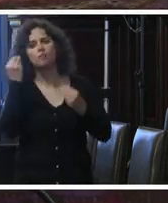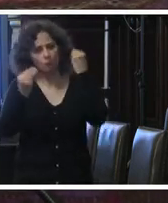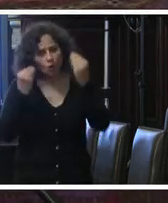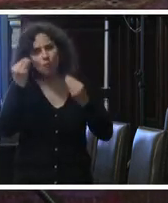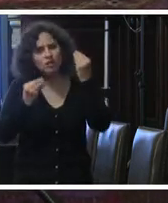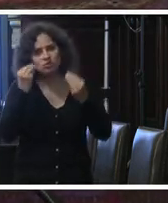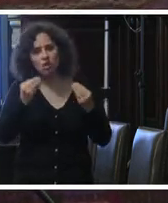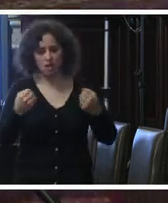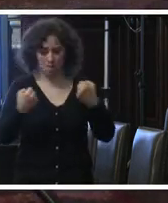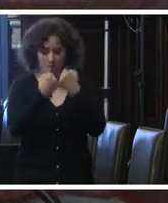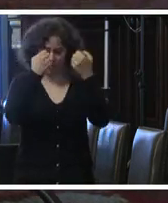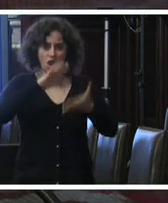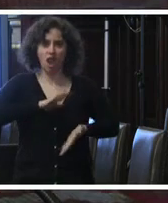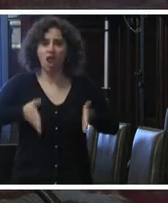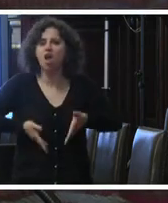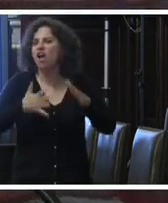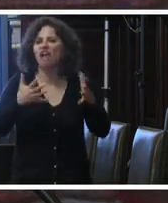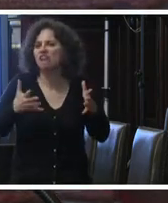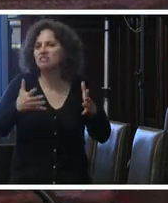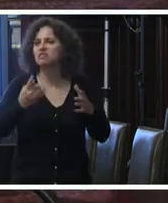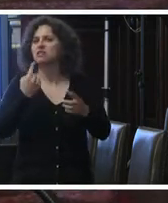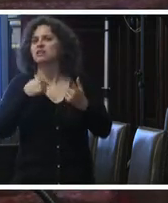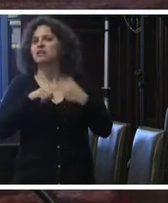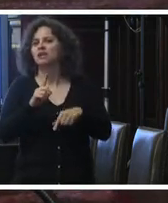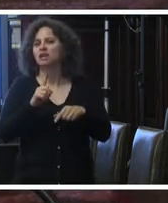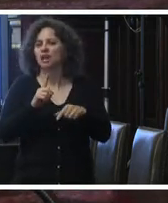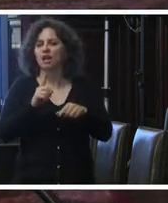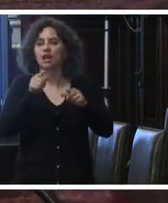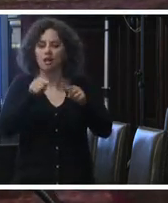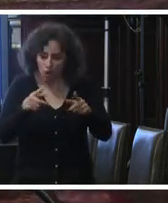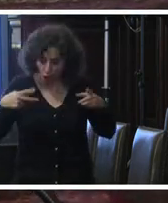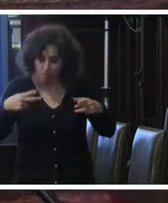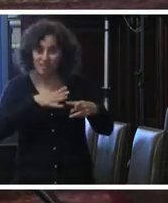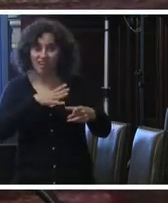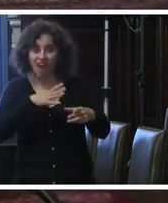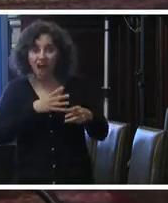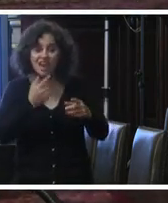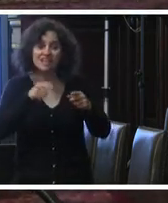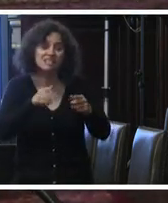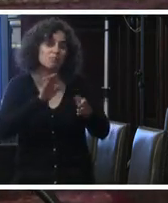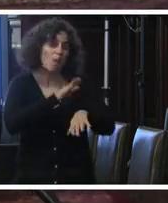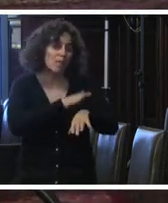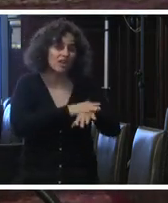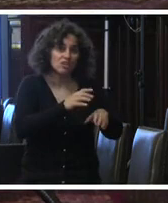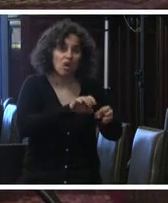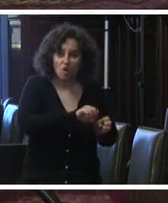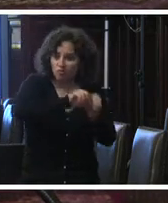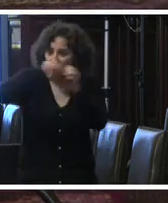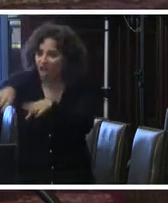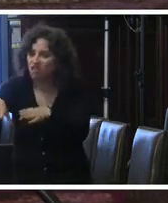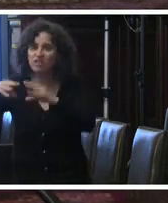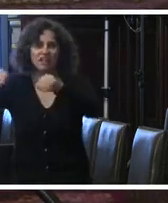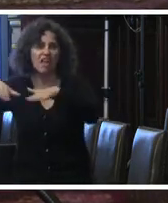preocupación y el impacto de género es que muchas veces, producto de esa limitación, las llevan a despojarlas de sus tierras,